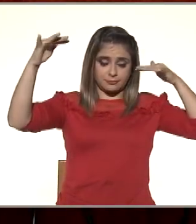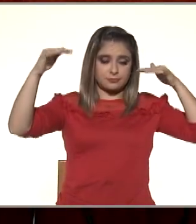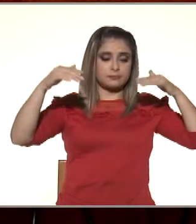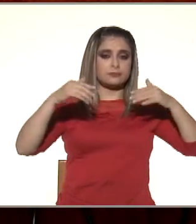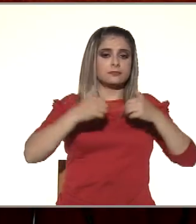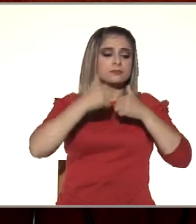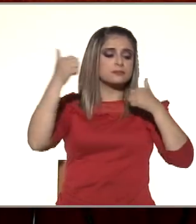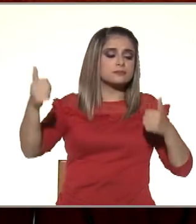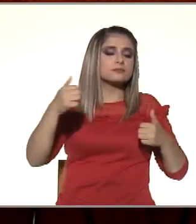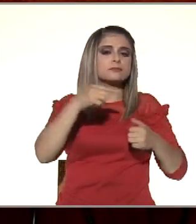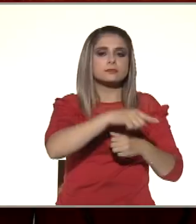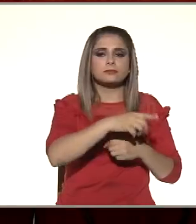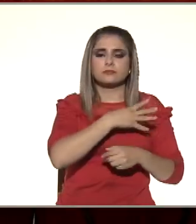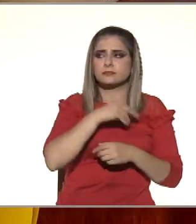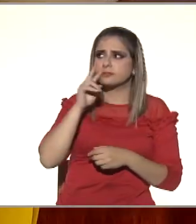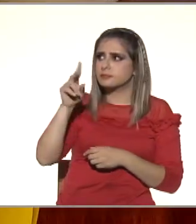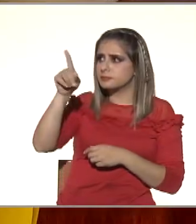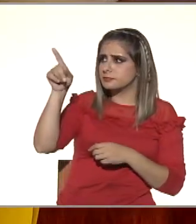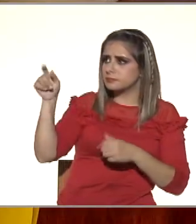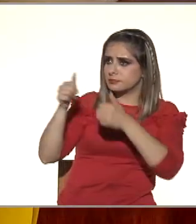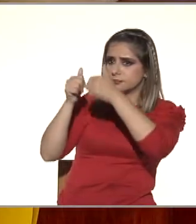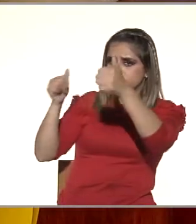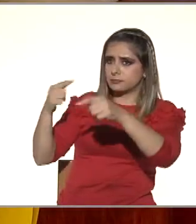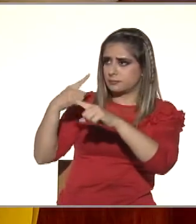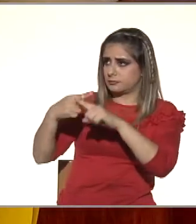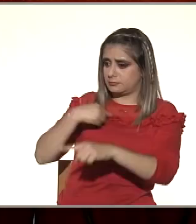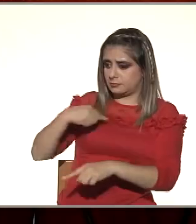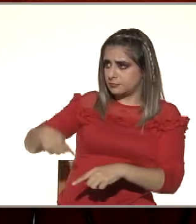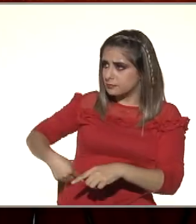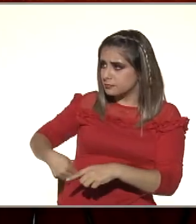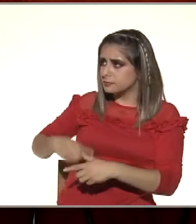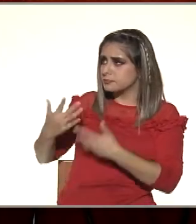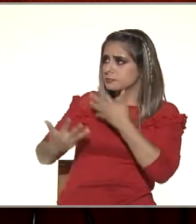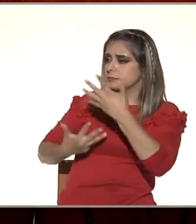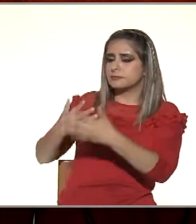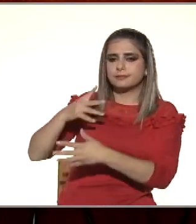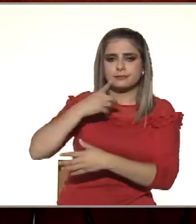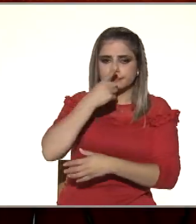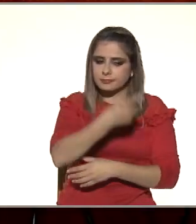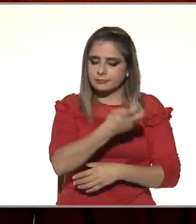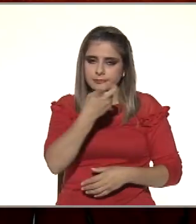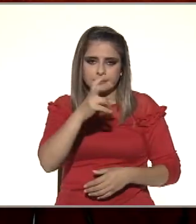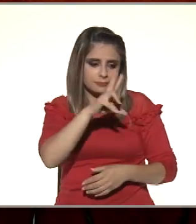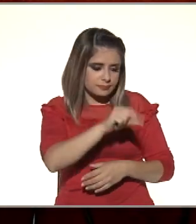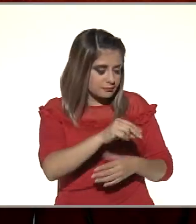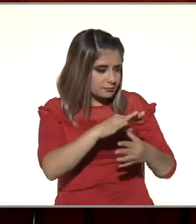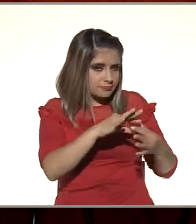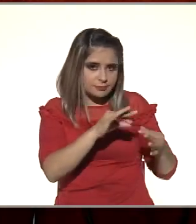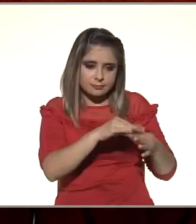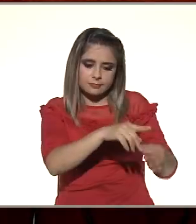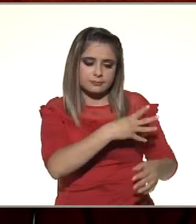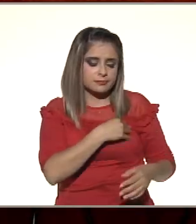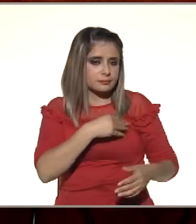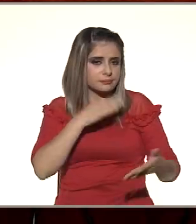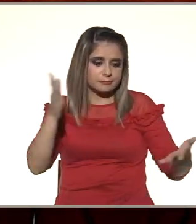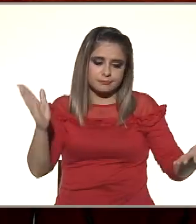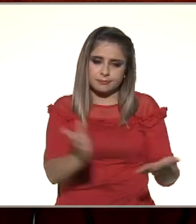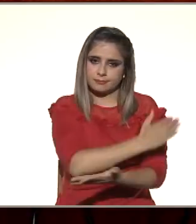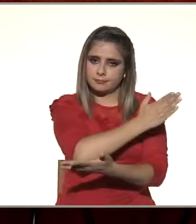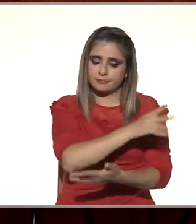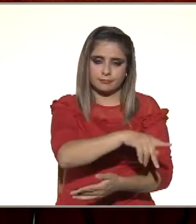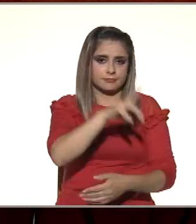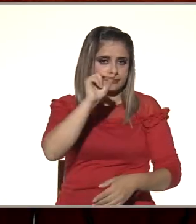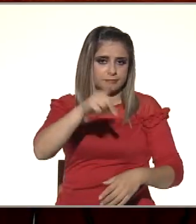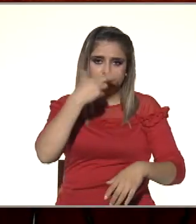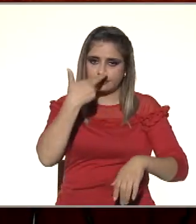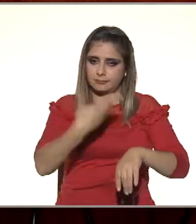separaron por ellos, sí, porque ellos abrieron el secreto, y eso no es verdad. Por eso hay que descolocar a los hijos, porque los hijos no son los que les